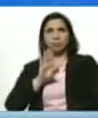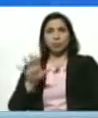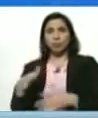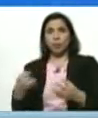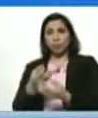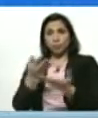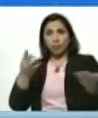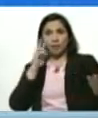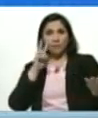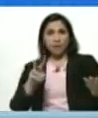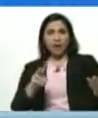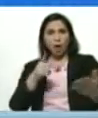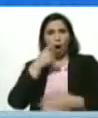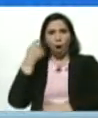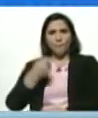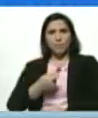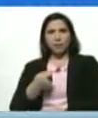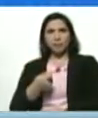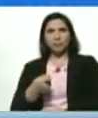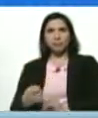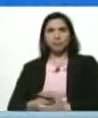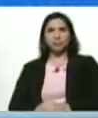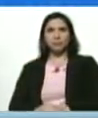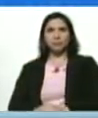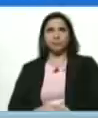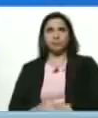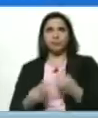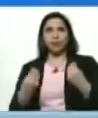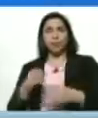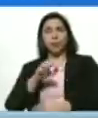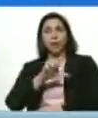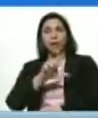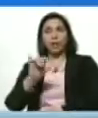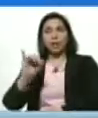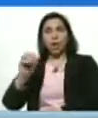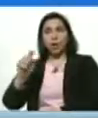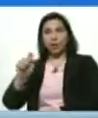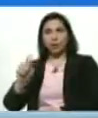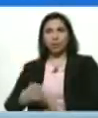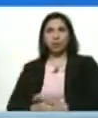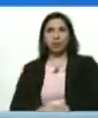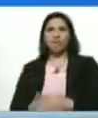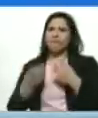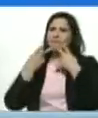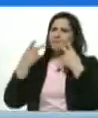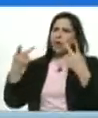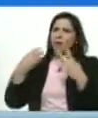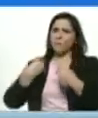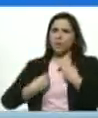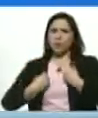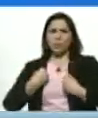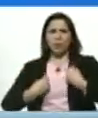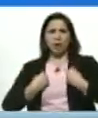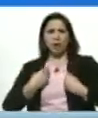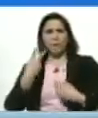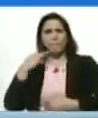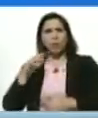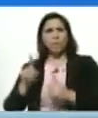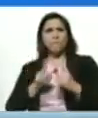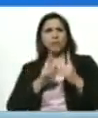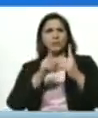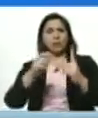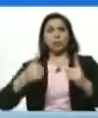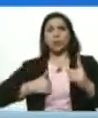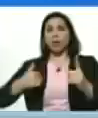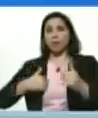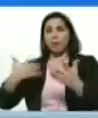ustedes ven a un señor como él yo abrams declarando y preocupado por perseguir cualquier